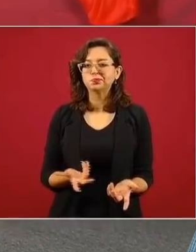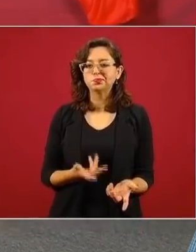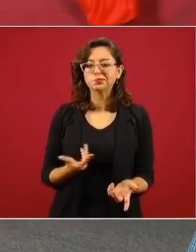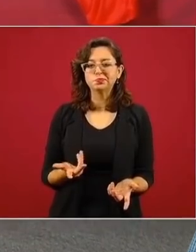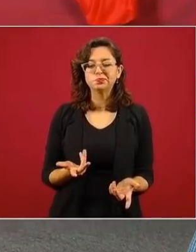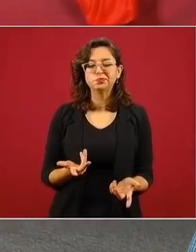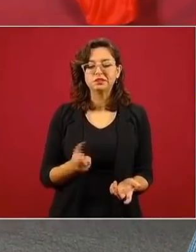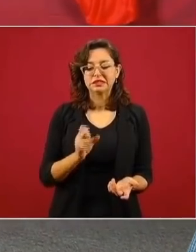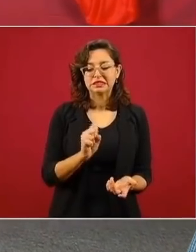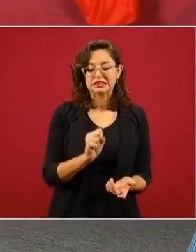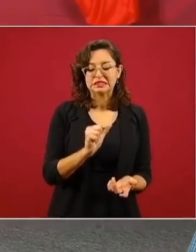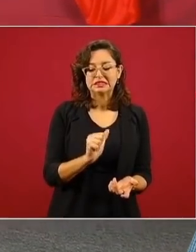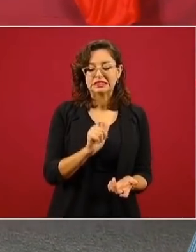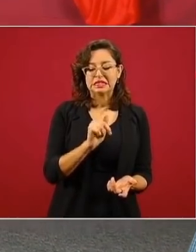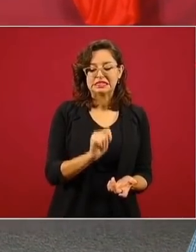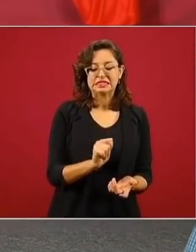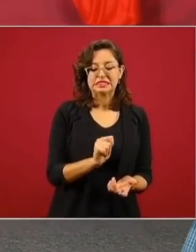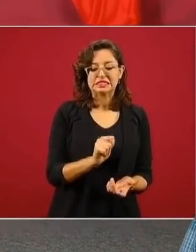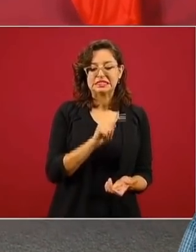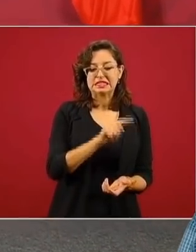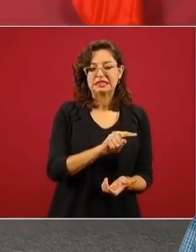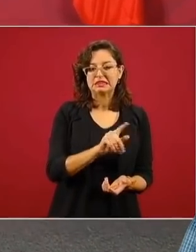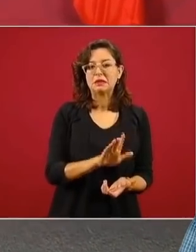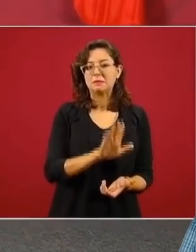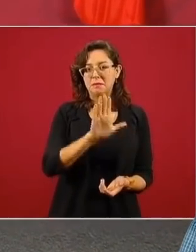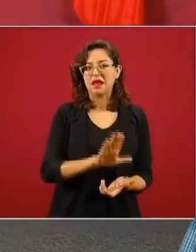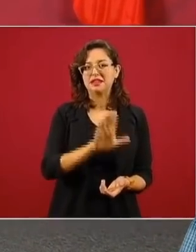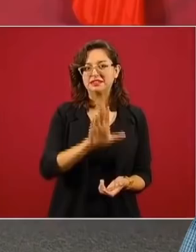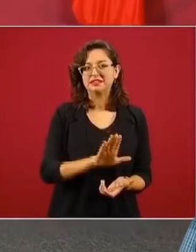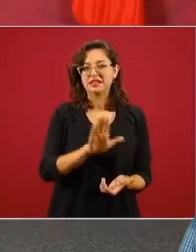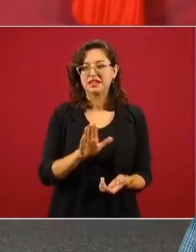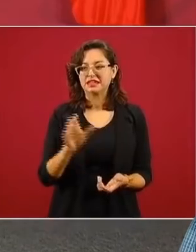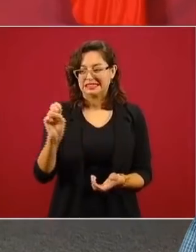SAT paralelo, sistema de recaudación